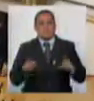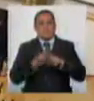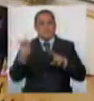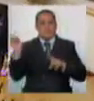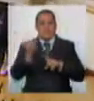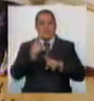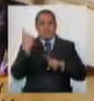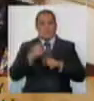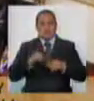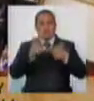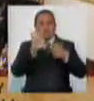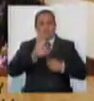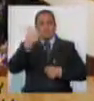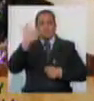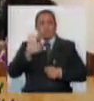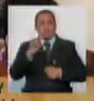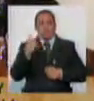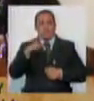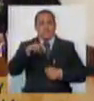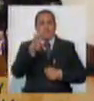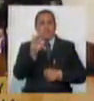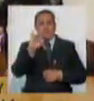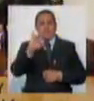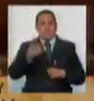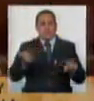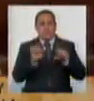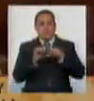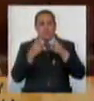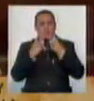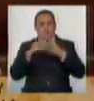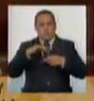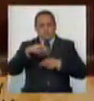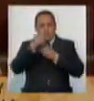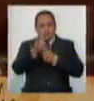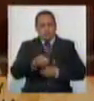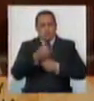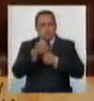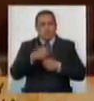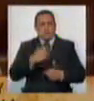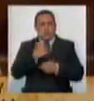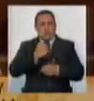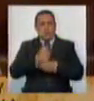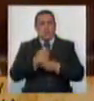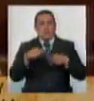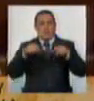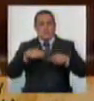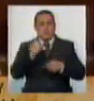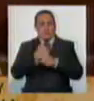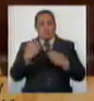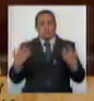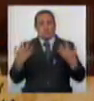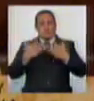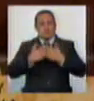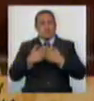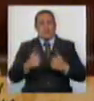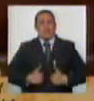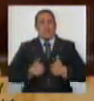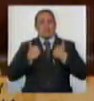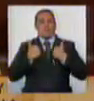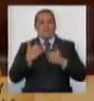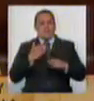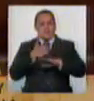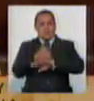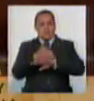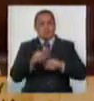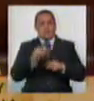Alrededor de un 6% del Producto Bruto Interno es agropecuario y a esta actividad se asocia la vida e ingresos